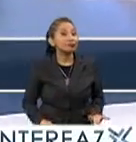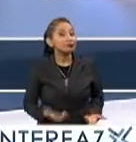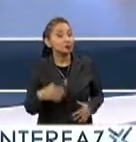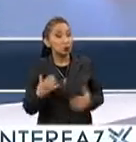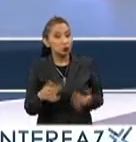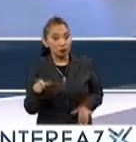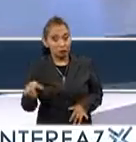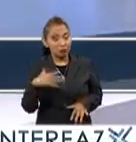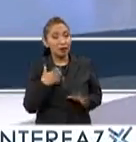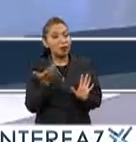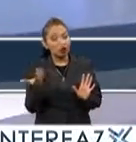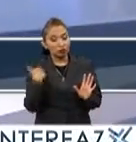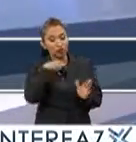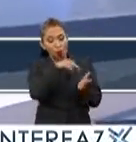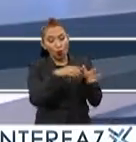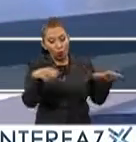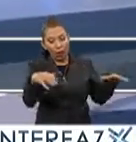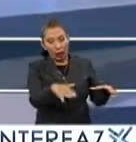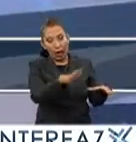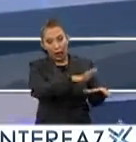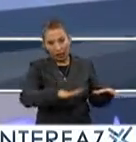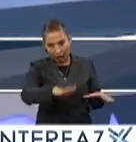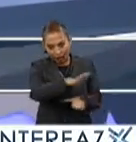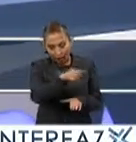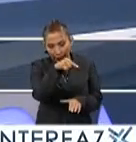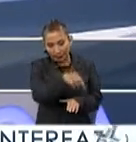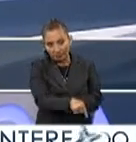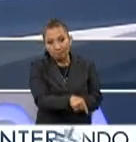sea, vamos a tener un pabellón de